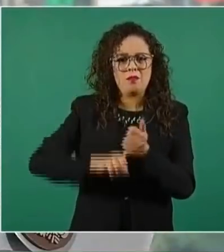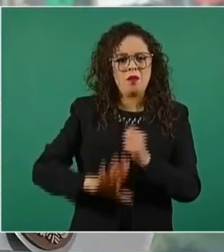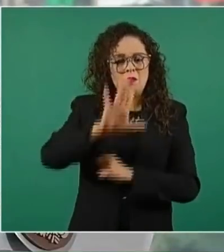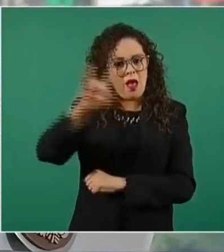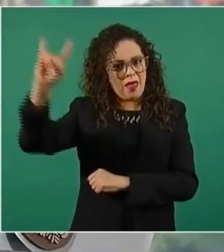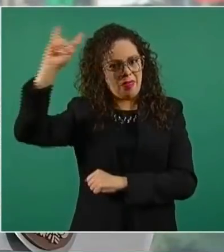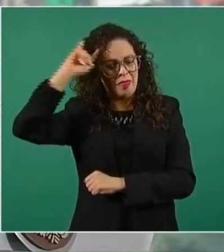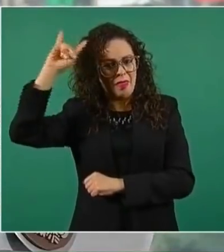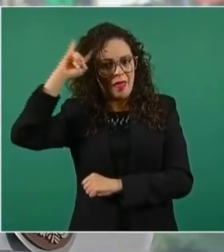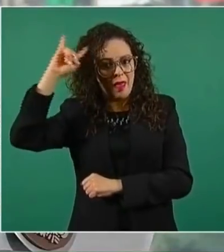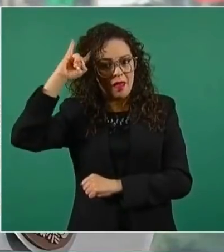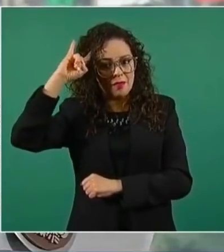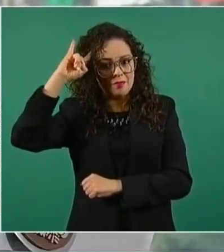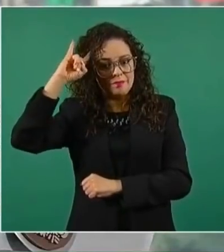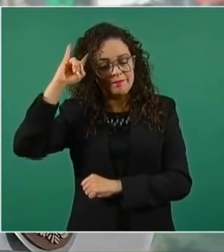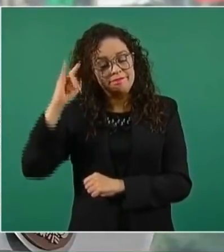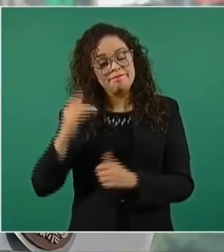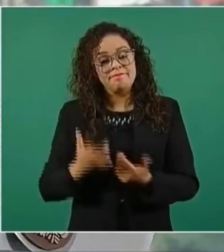Baste decir,